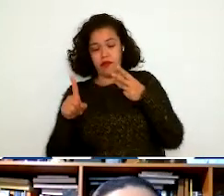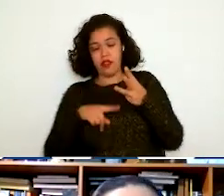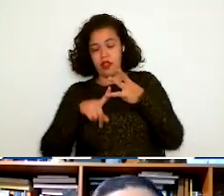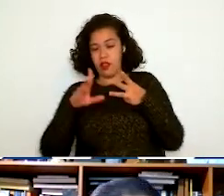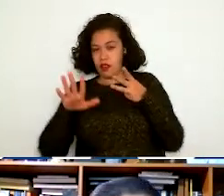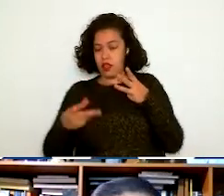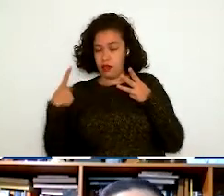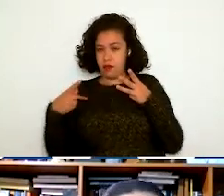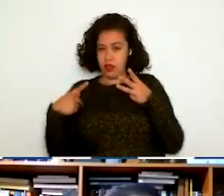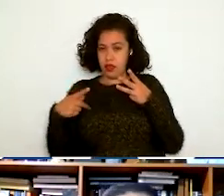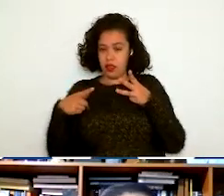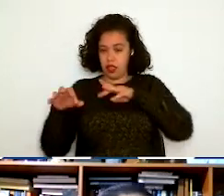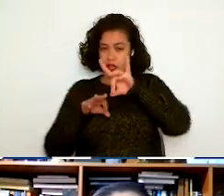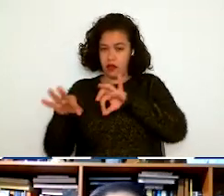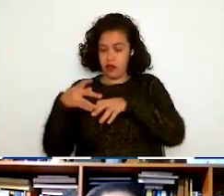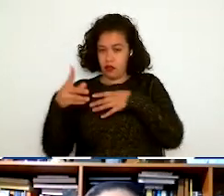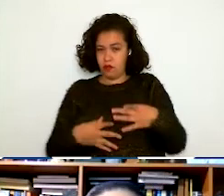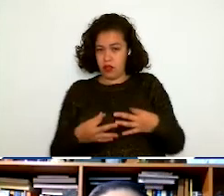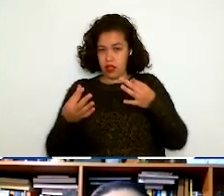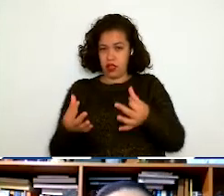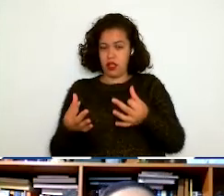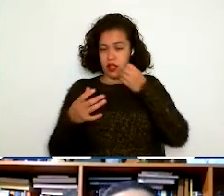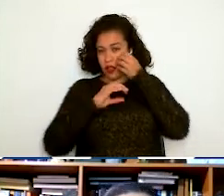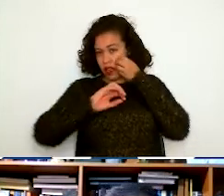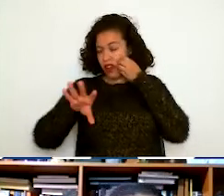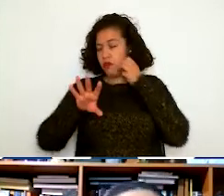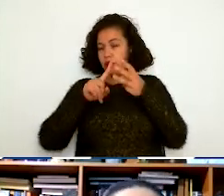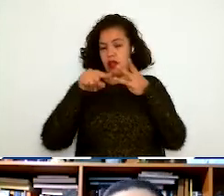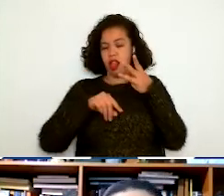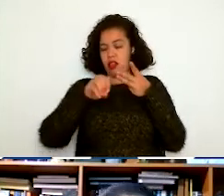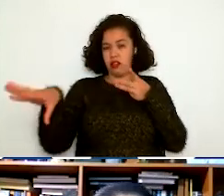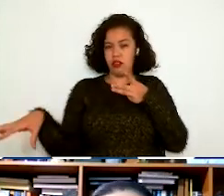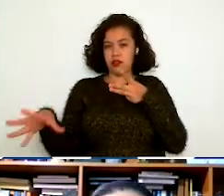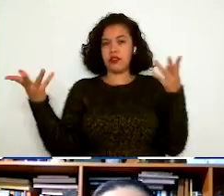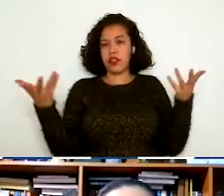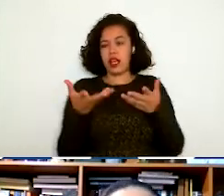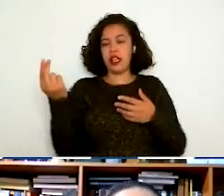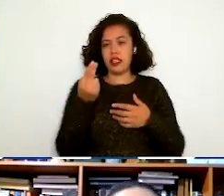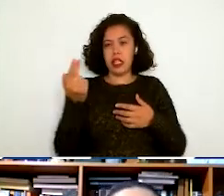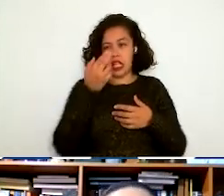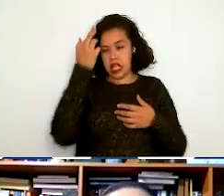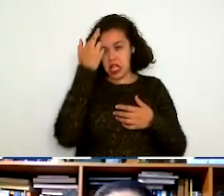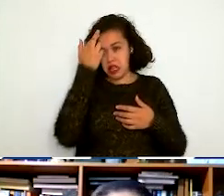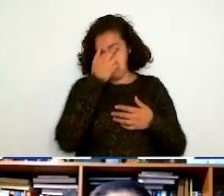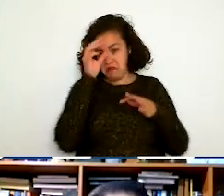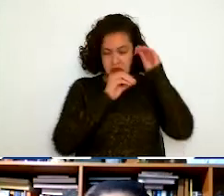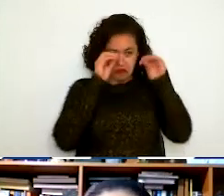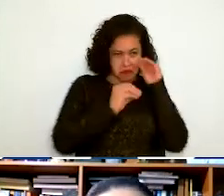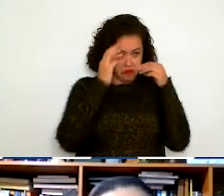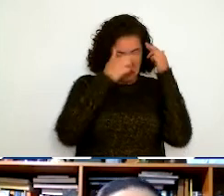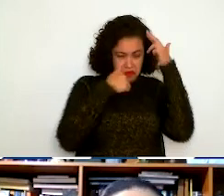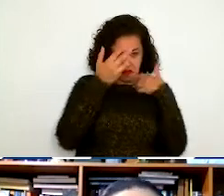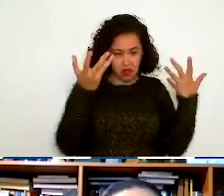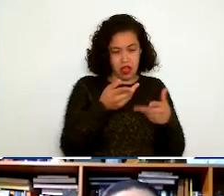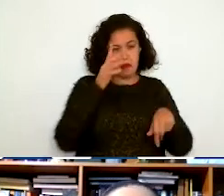la vida laboral. Habrá que analizarlos y si necesario generar adecuaciones, si es necesario poner